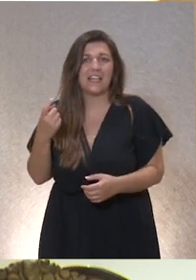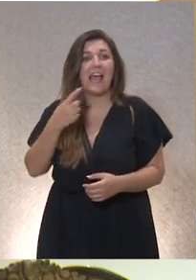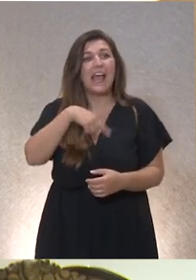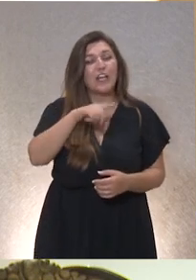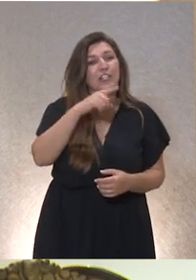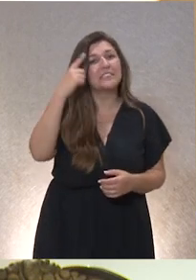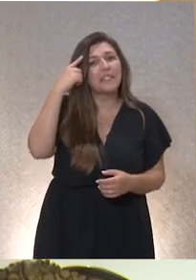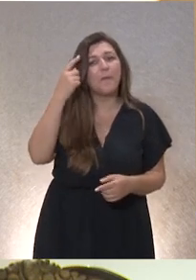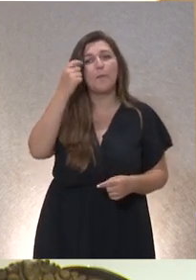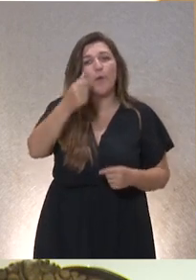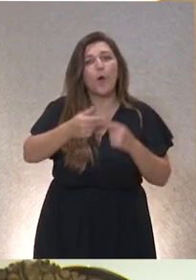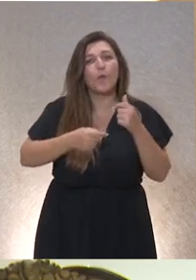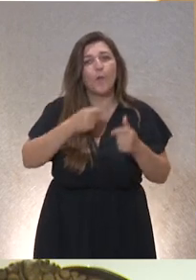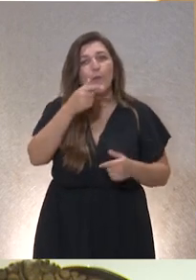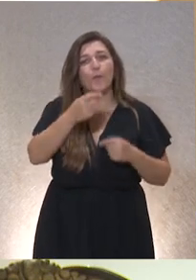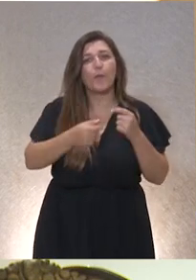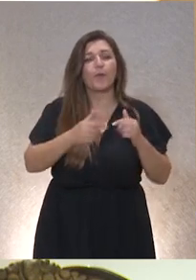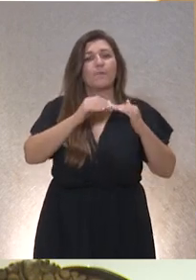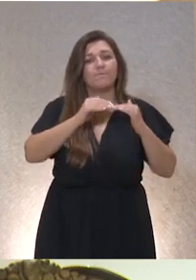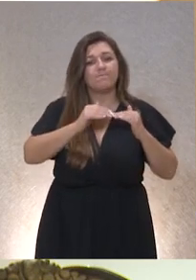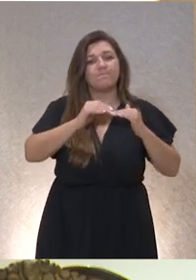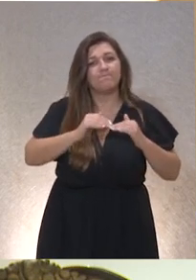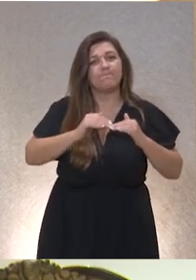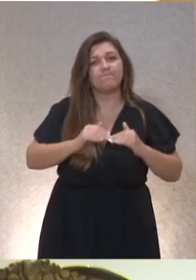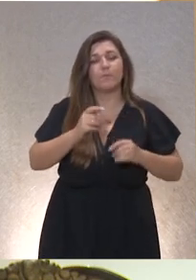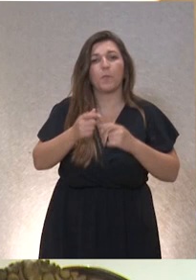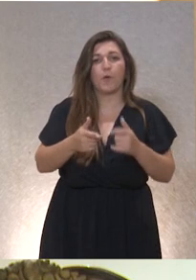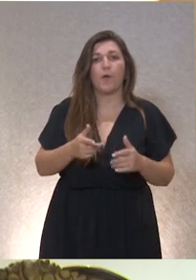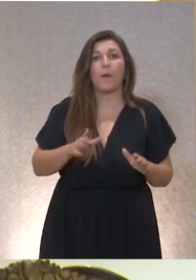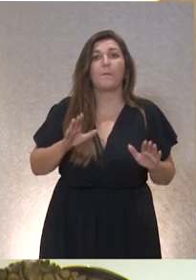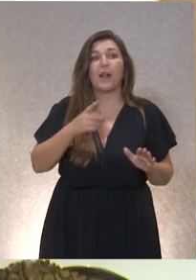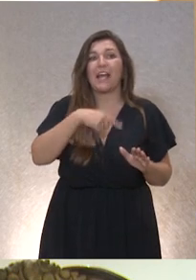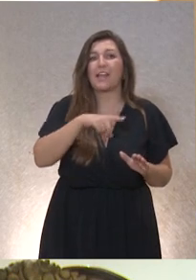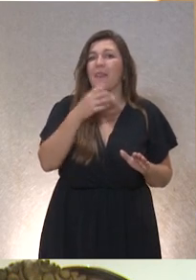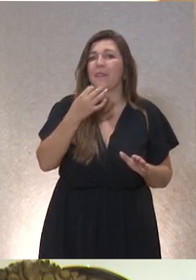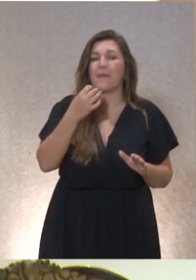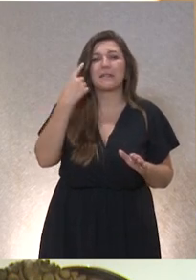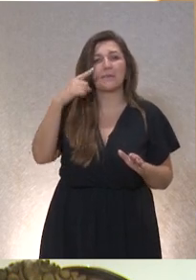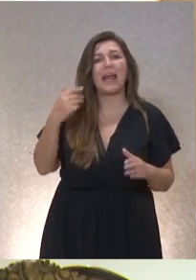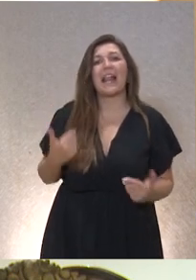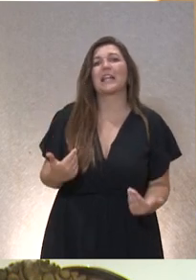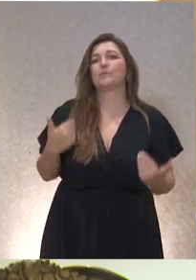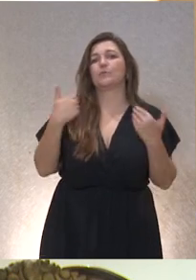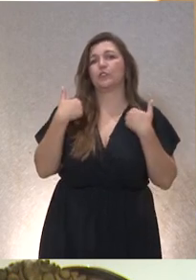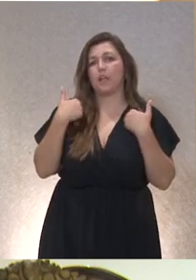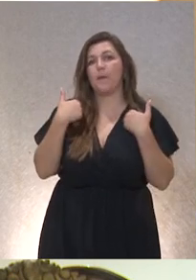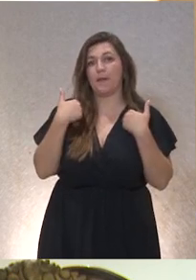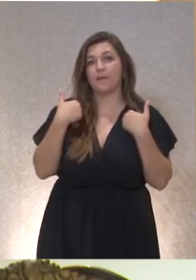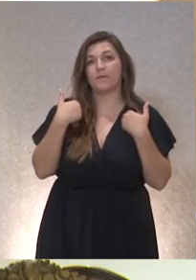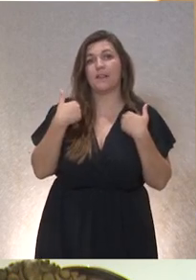moderar pero poco a poco todavía sin asumir responsabilidad alguna por lo que